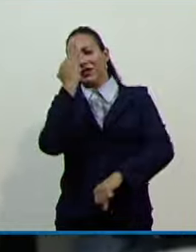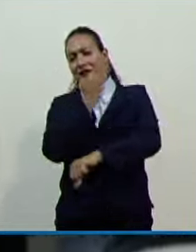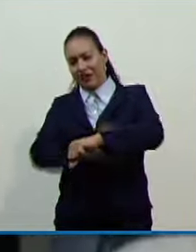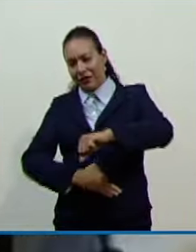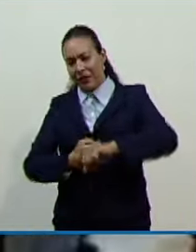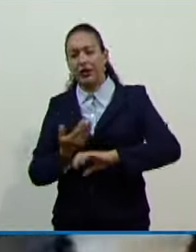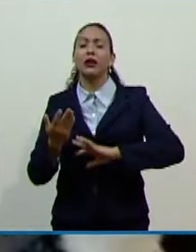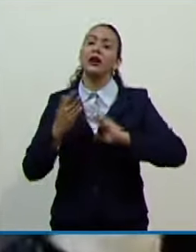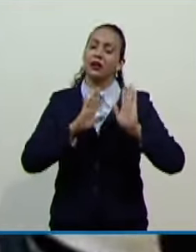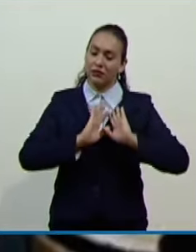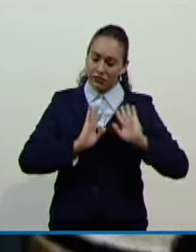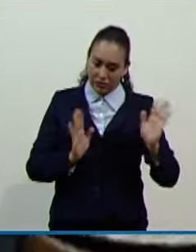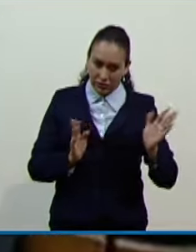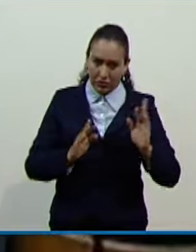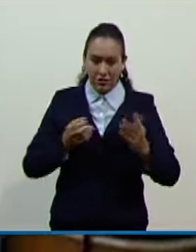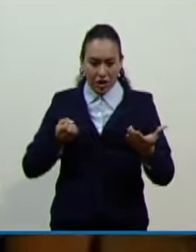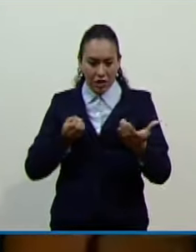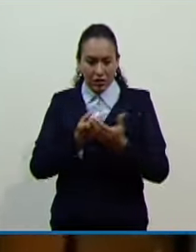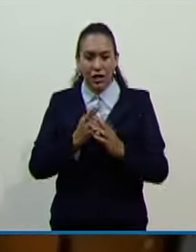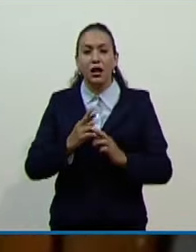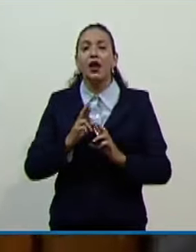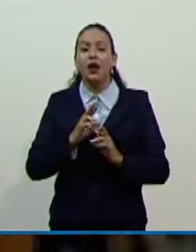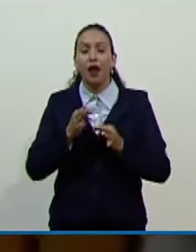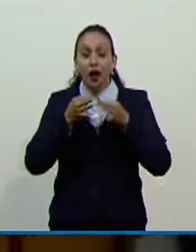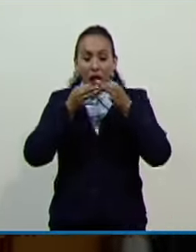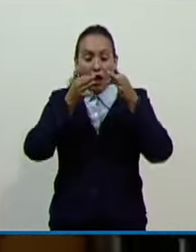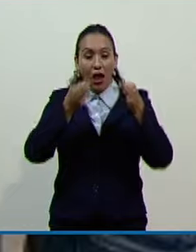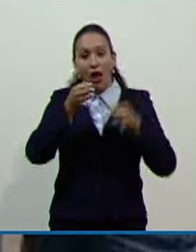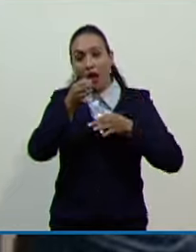cuando puedan salir a darnos un informe